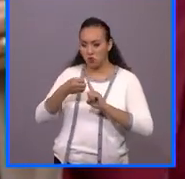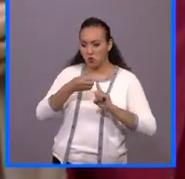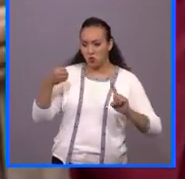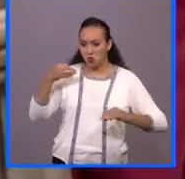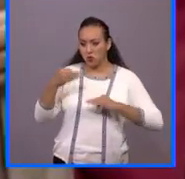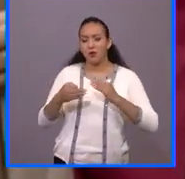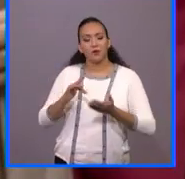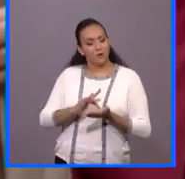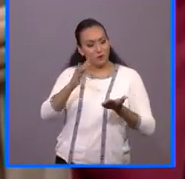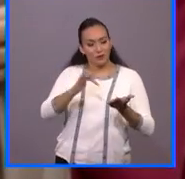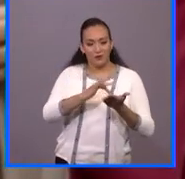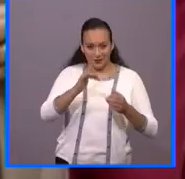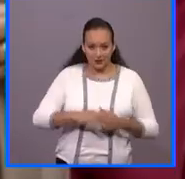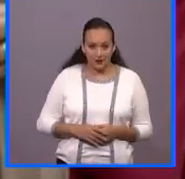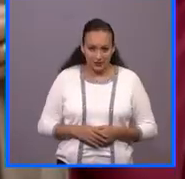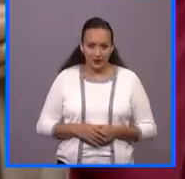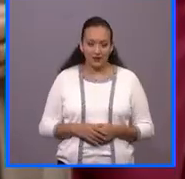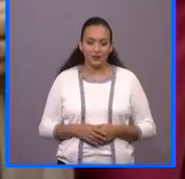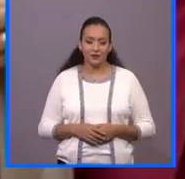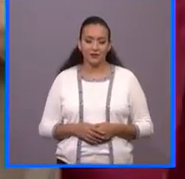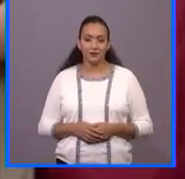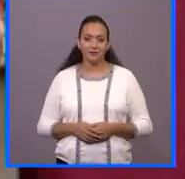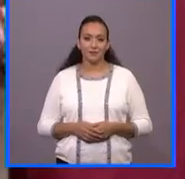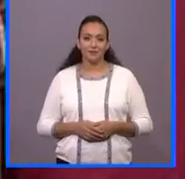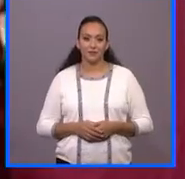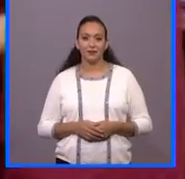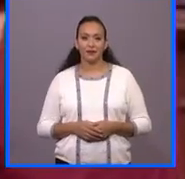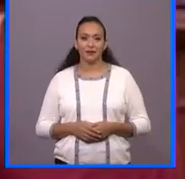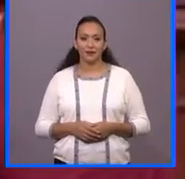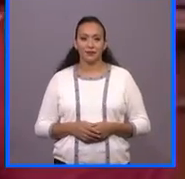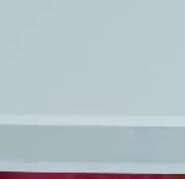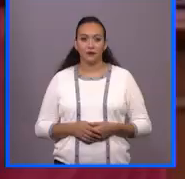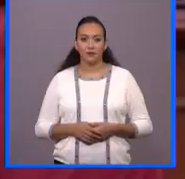organizaron con éxito este proceso y ejercicio democrático.